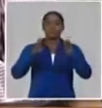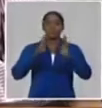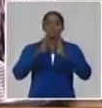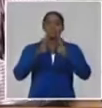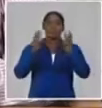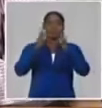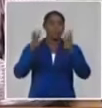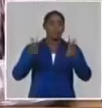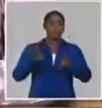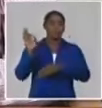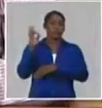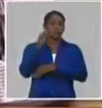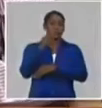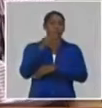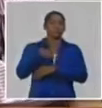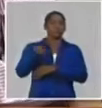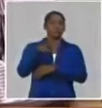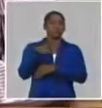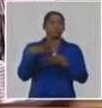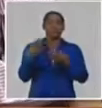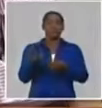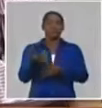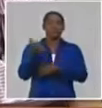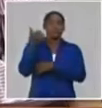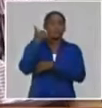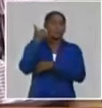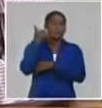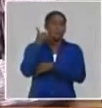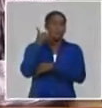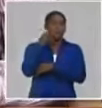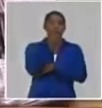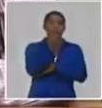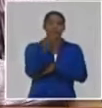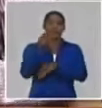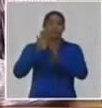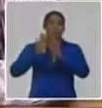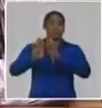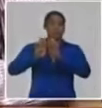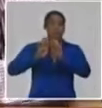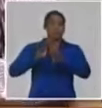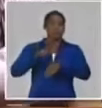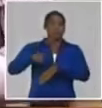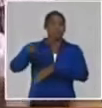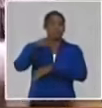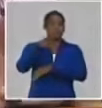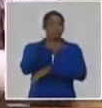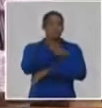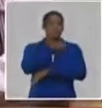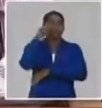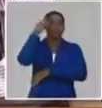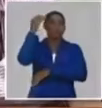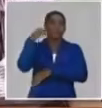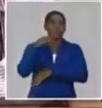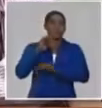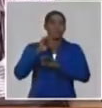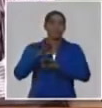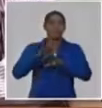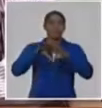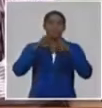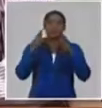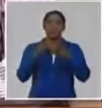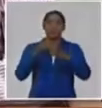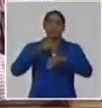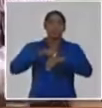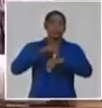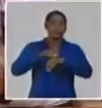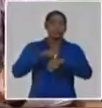los medios las direcciones y los teléfonos de cada una de las tiendas. Yo creo que en este tiempo que terminemos de crear las